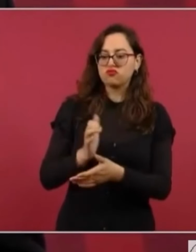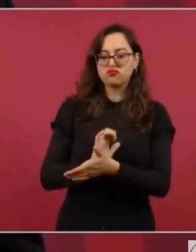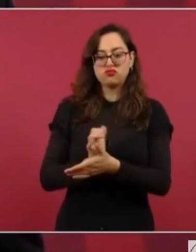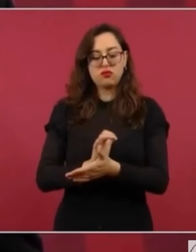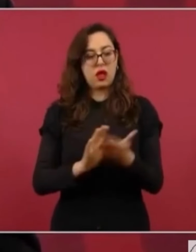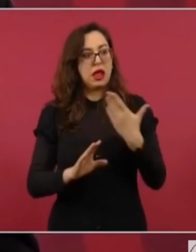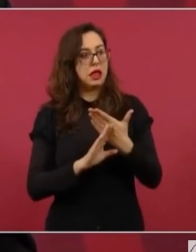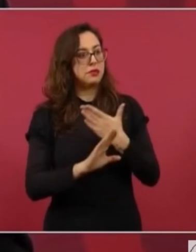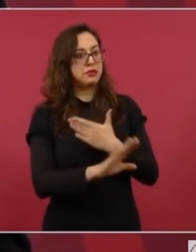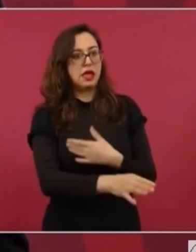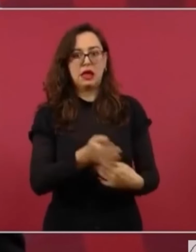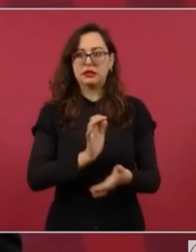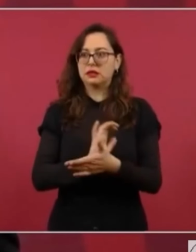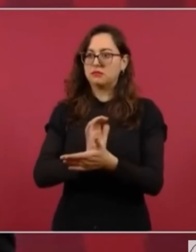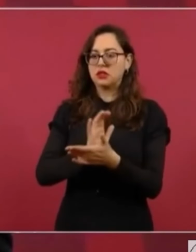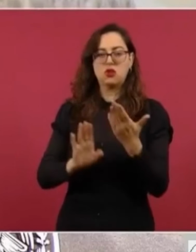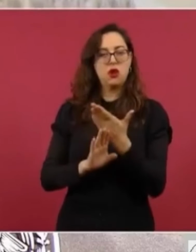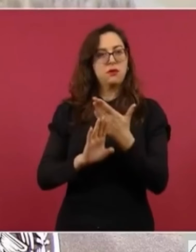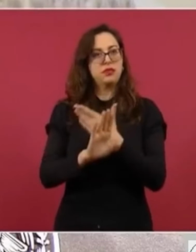contra la discriminación,